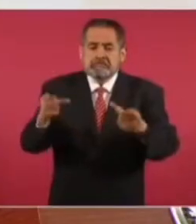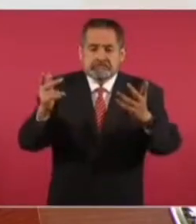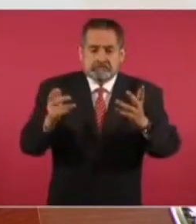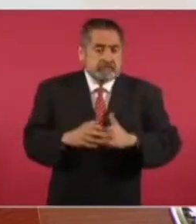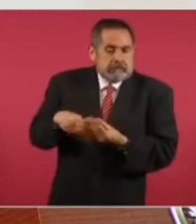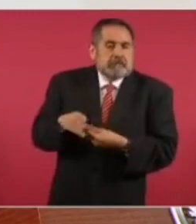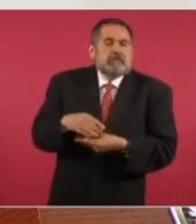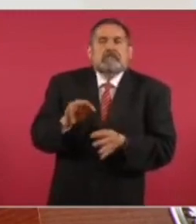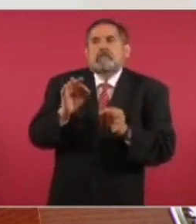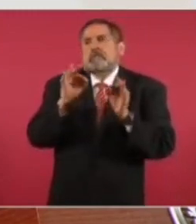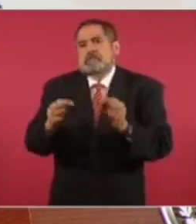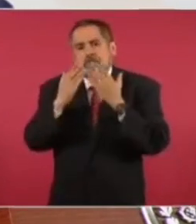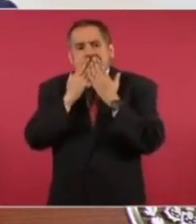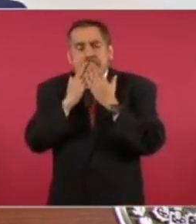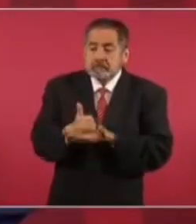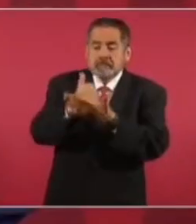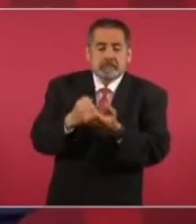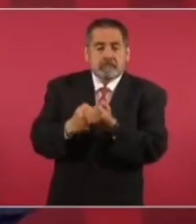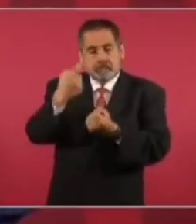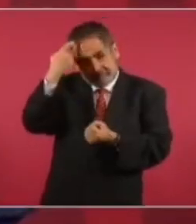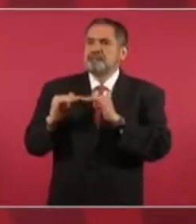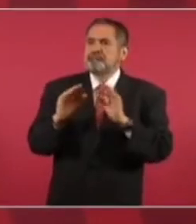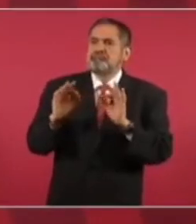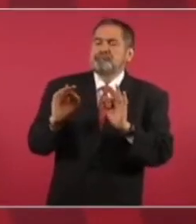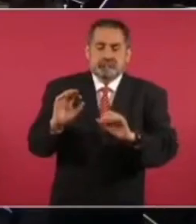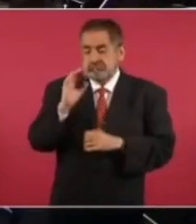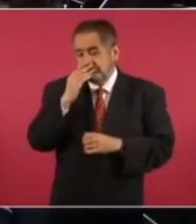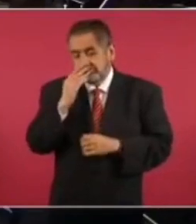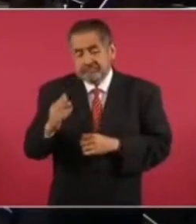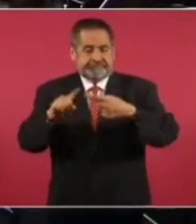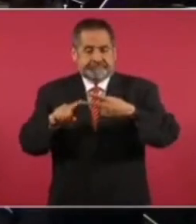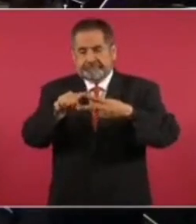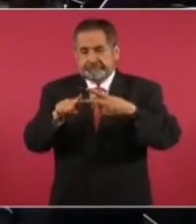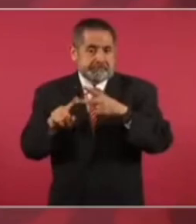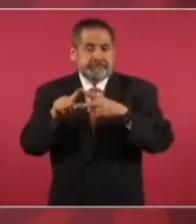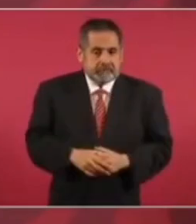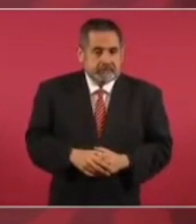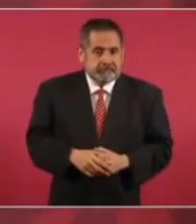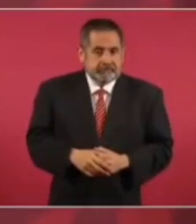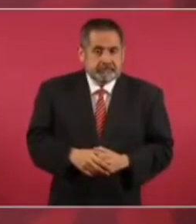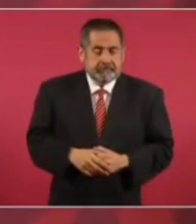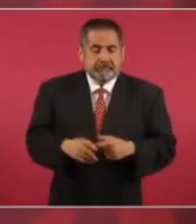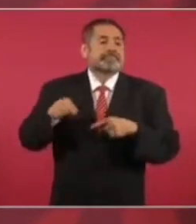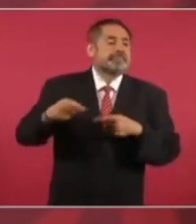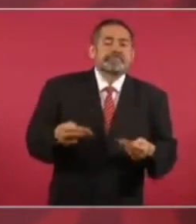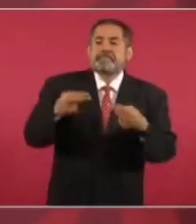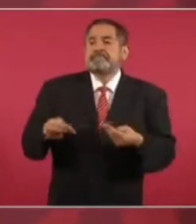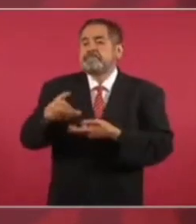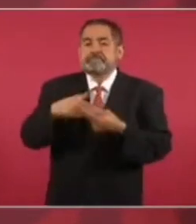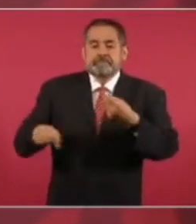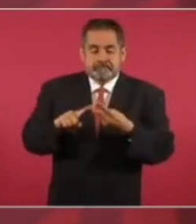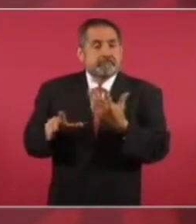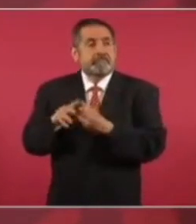esa economía fue la que permitió estabilidad. Dos válvulas de escape. Sí, la economía informal y